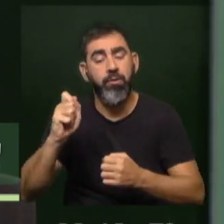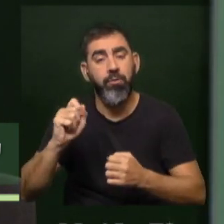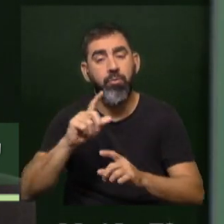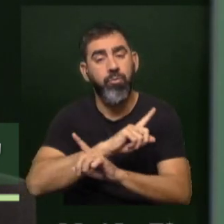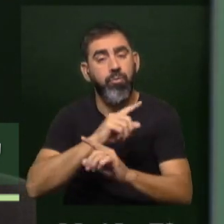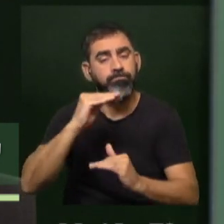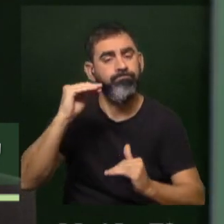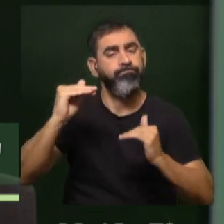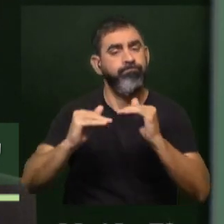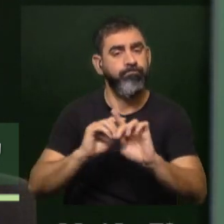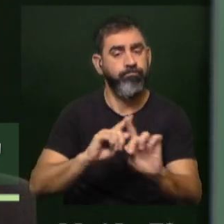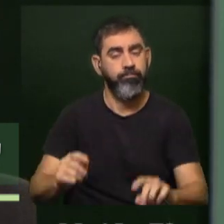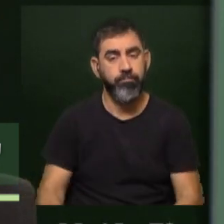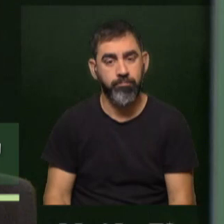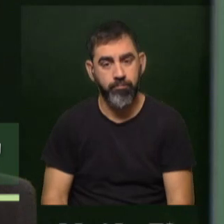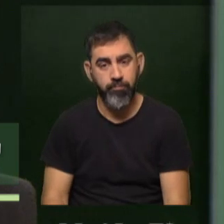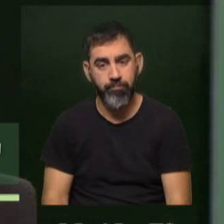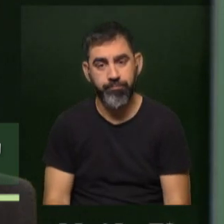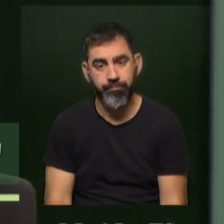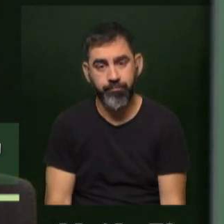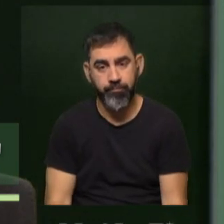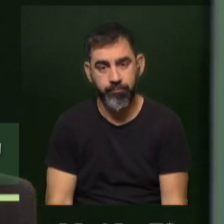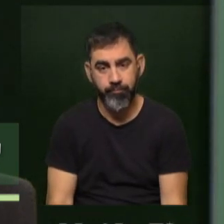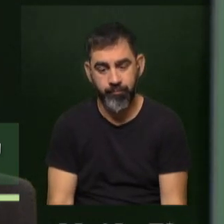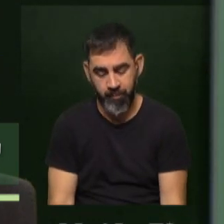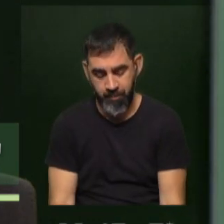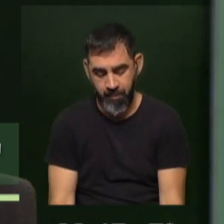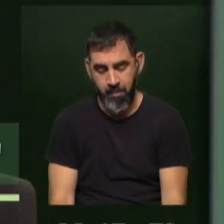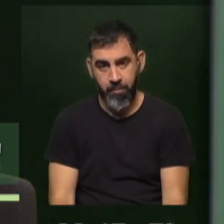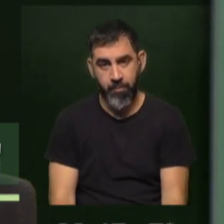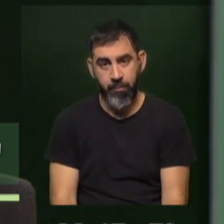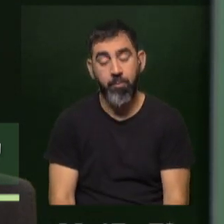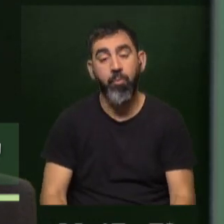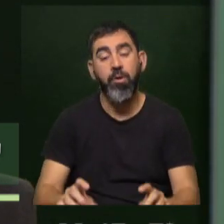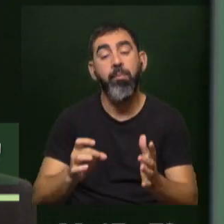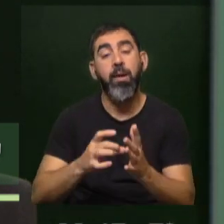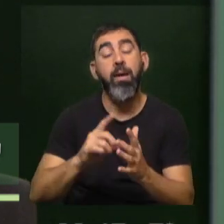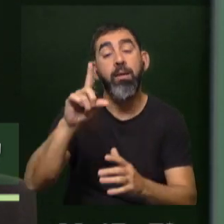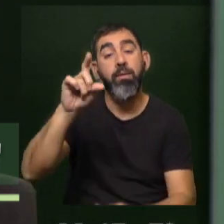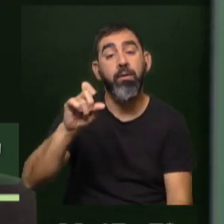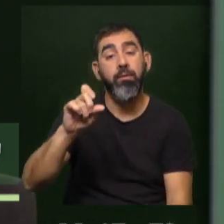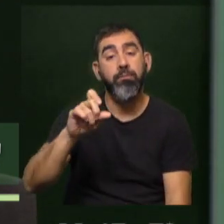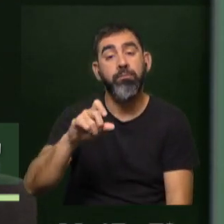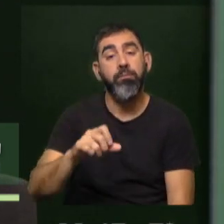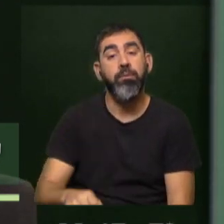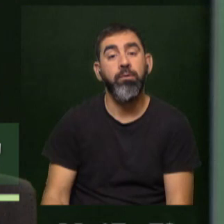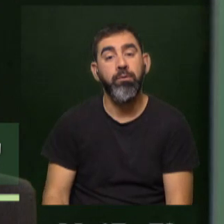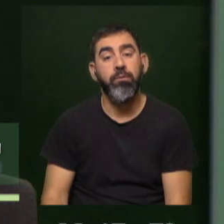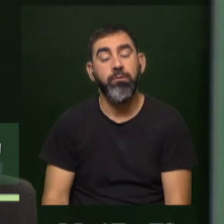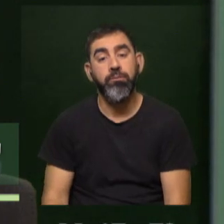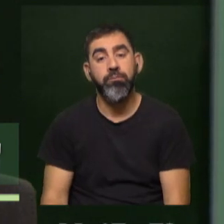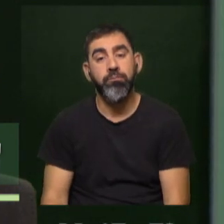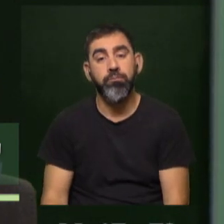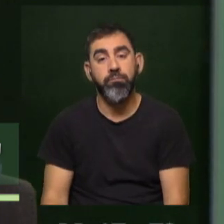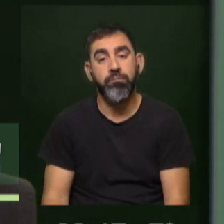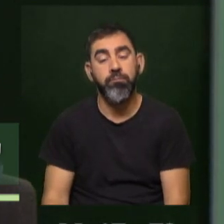estuvo a la altura no en esa variación o en ese corrimiento de la calidad del agua que tanto incide